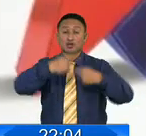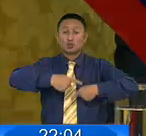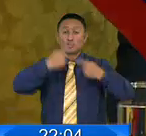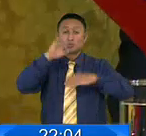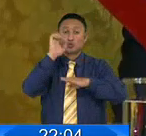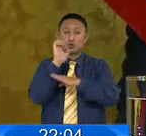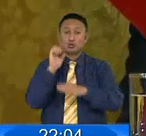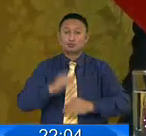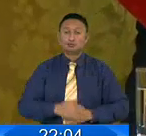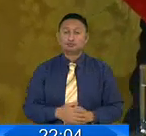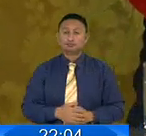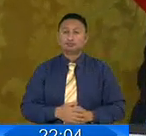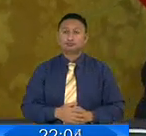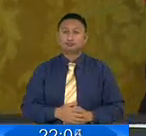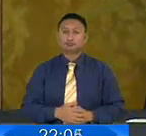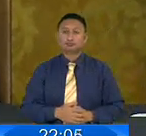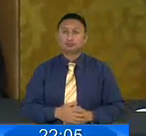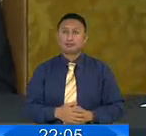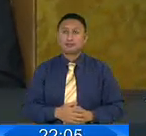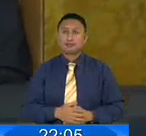informó héctor ver